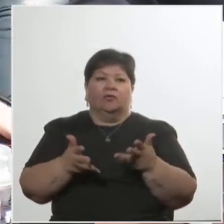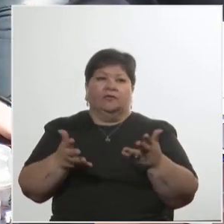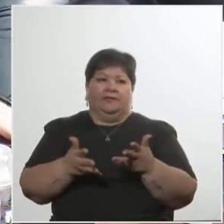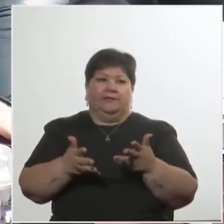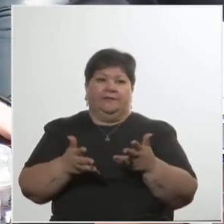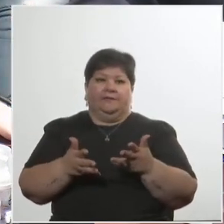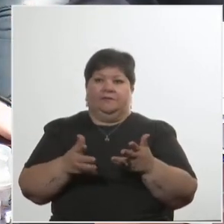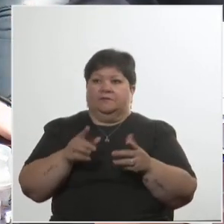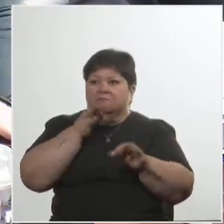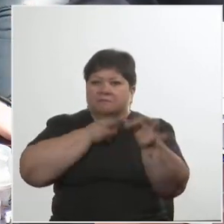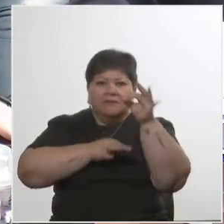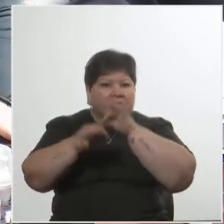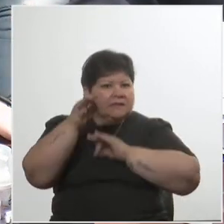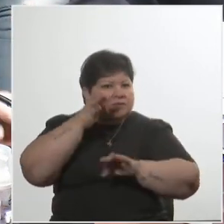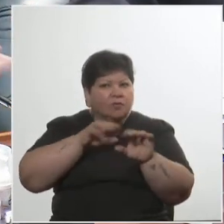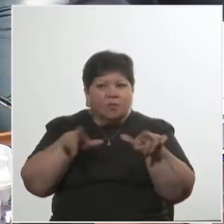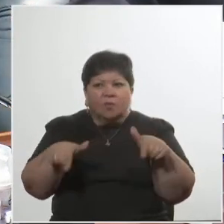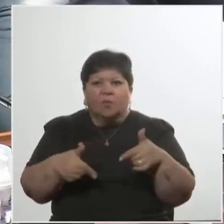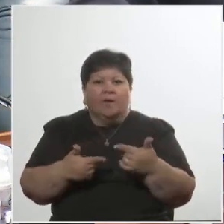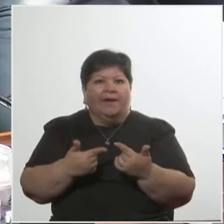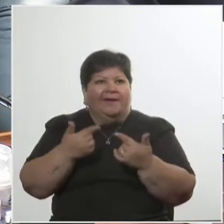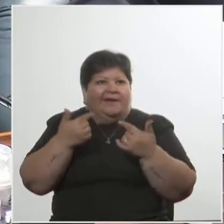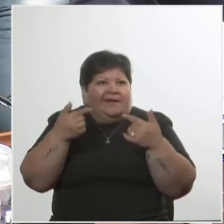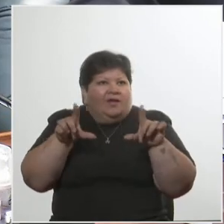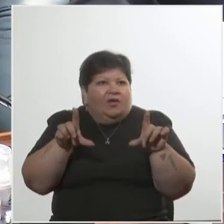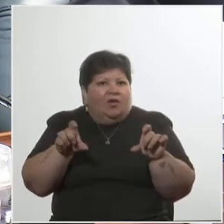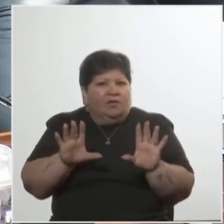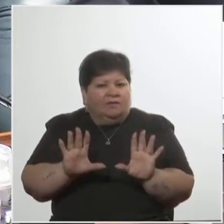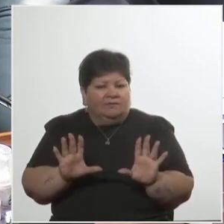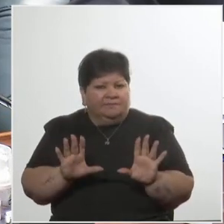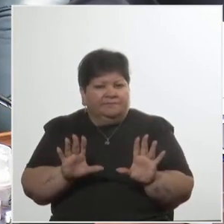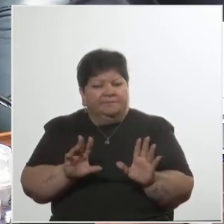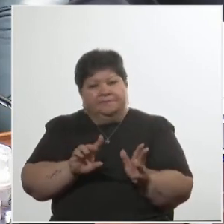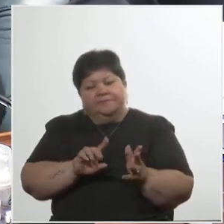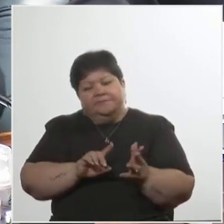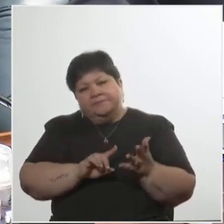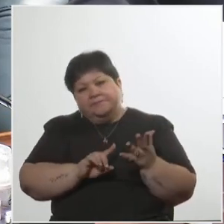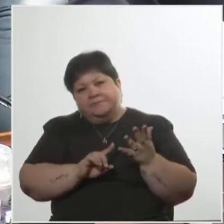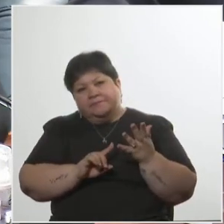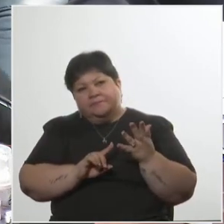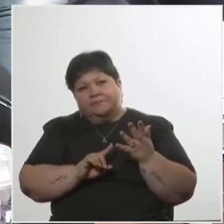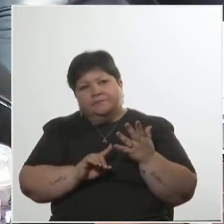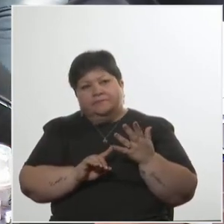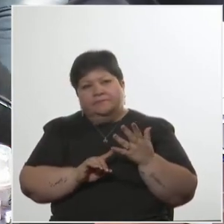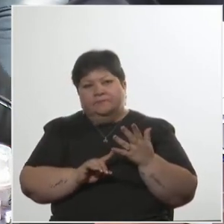una sola explicación racional tercer cuestión